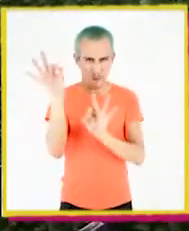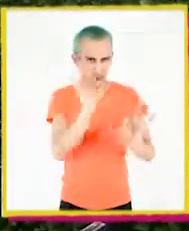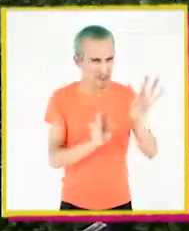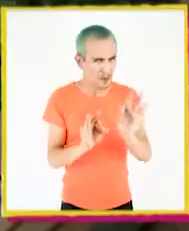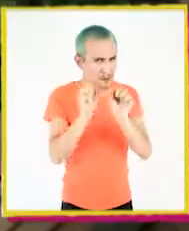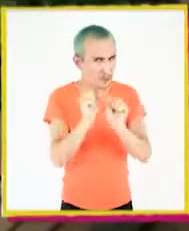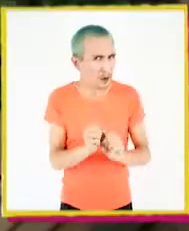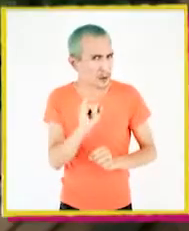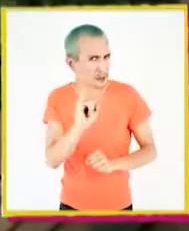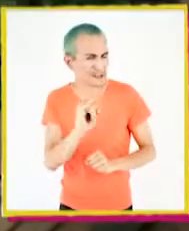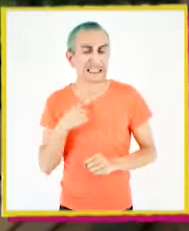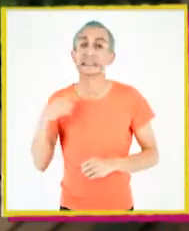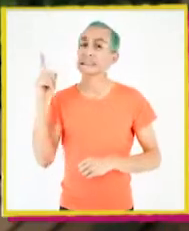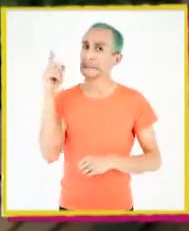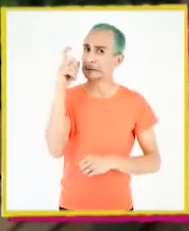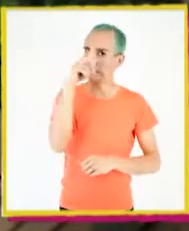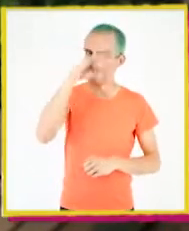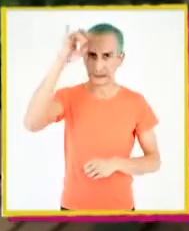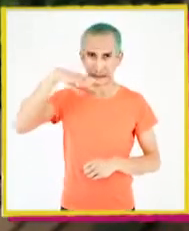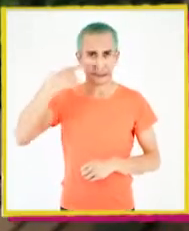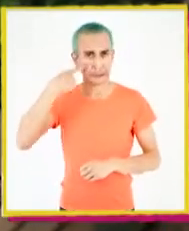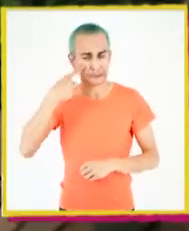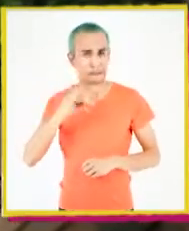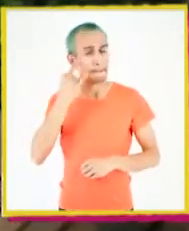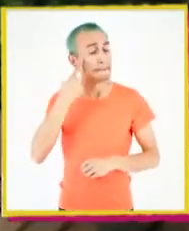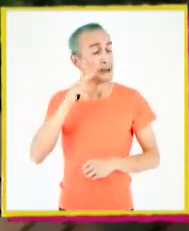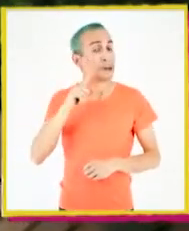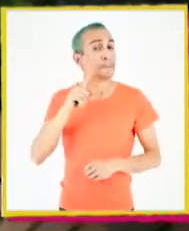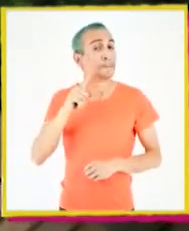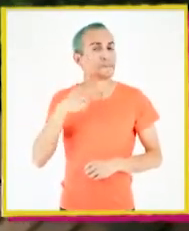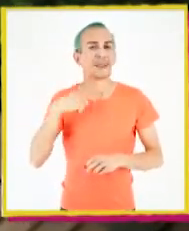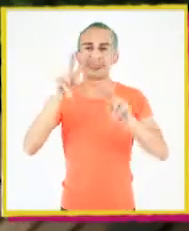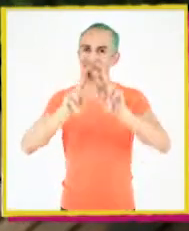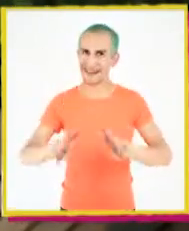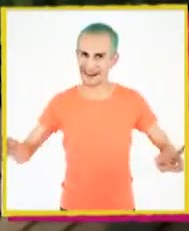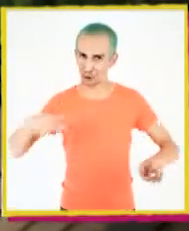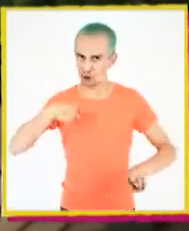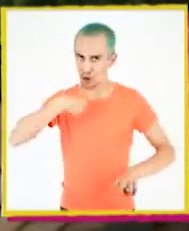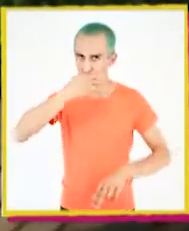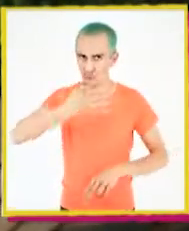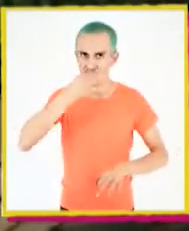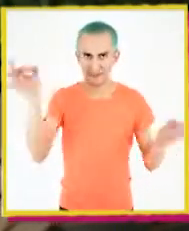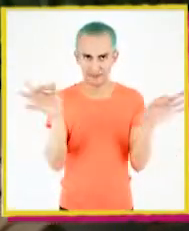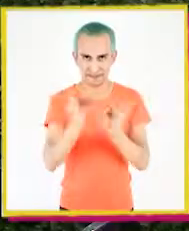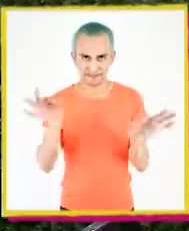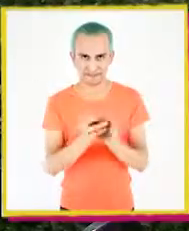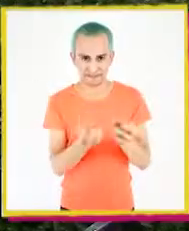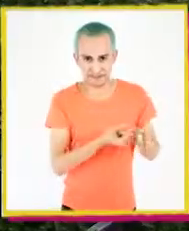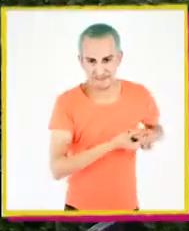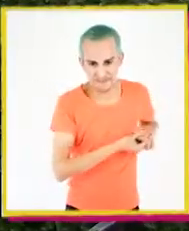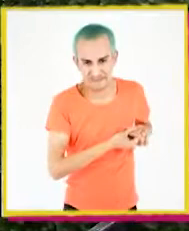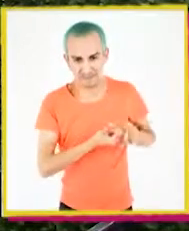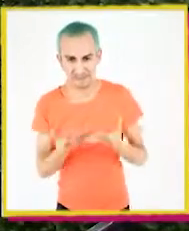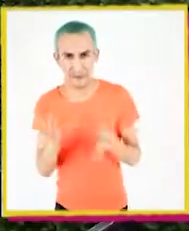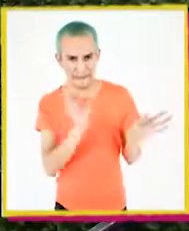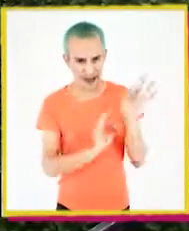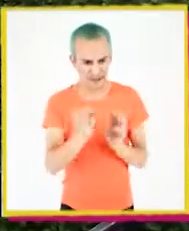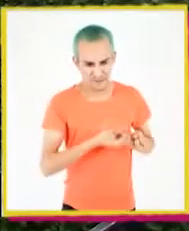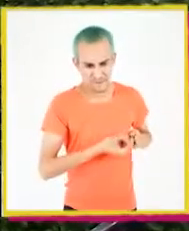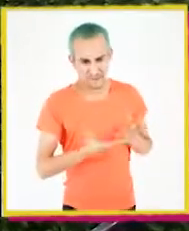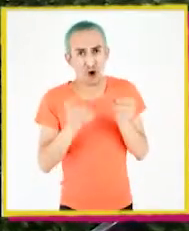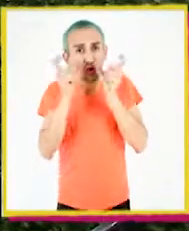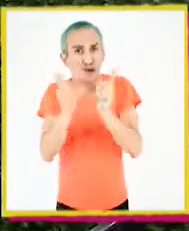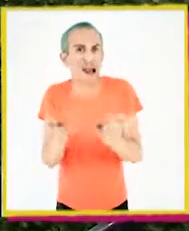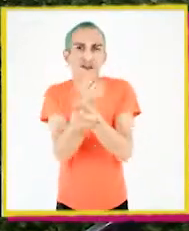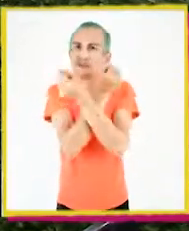partículas? Es difícil de saberlo. Lo sé. Tranquilos, yo les contaré. La transferencia de partículas